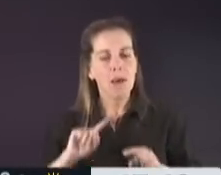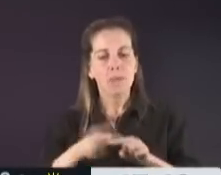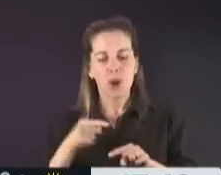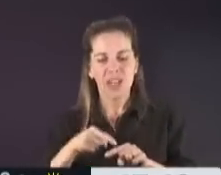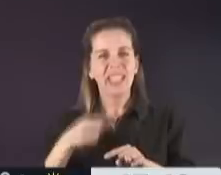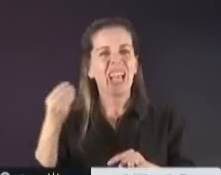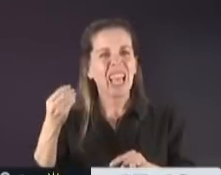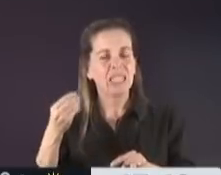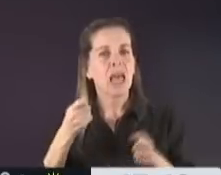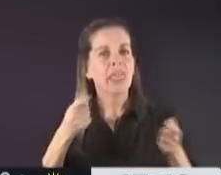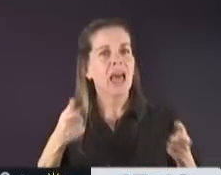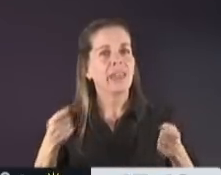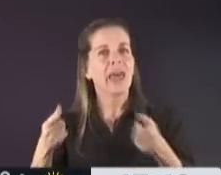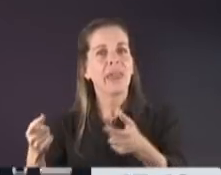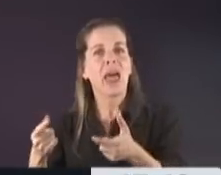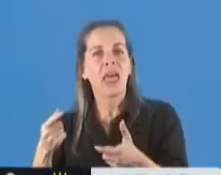llevarse nada.